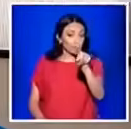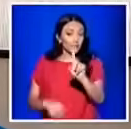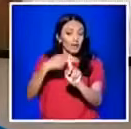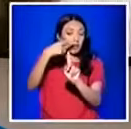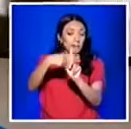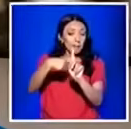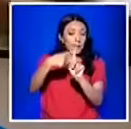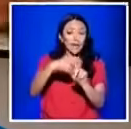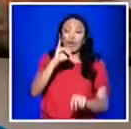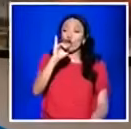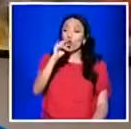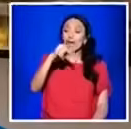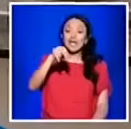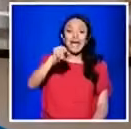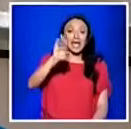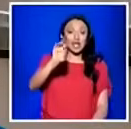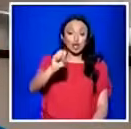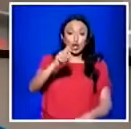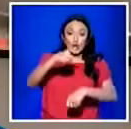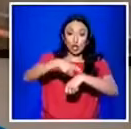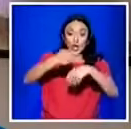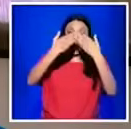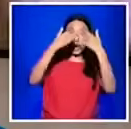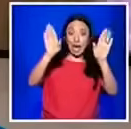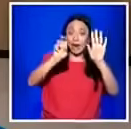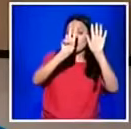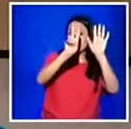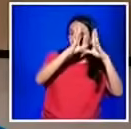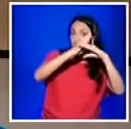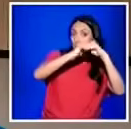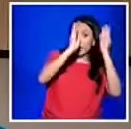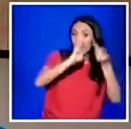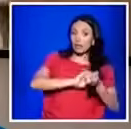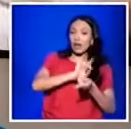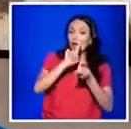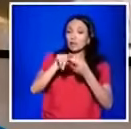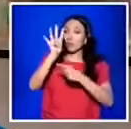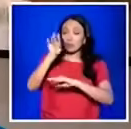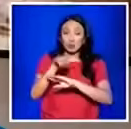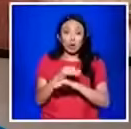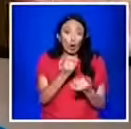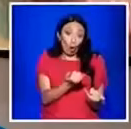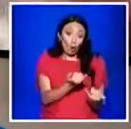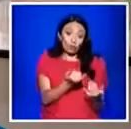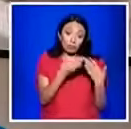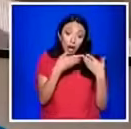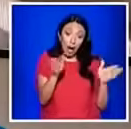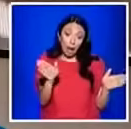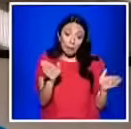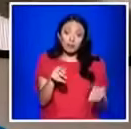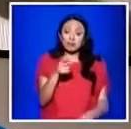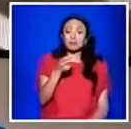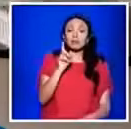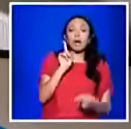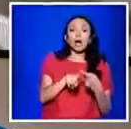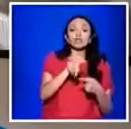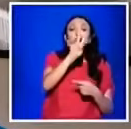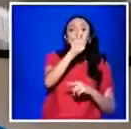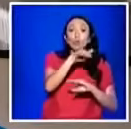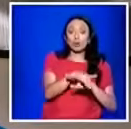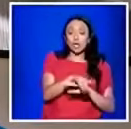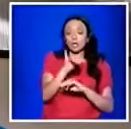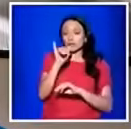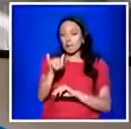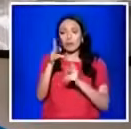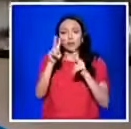la vecinita Jocelyn, que va a abrir desde las 7 de la mañana, recuerden que hoy también estará abierto aproximadamente hasta las 5 de la tarde y el